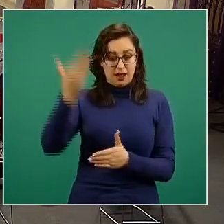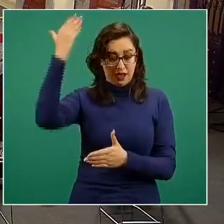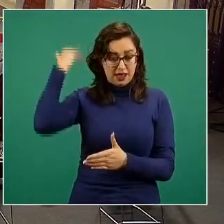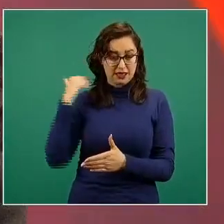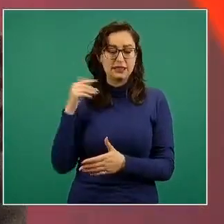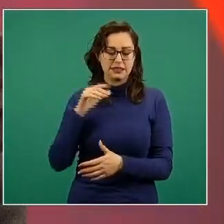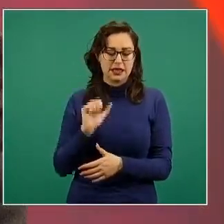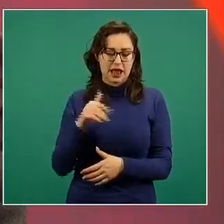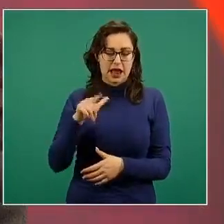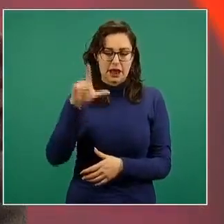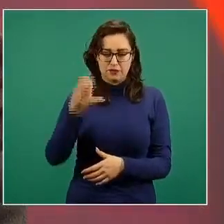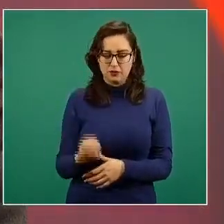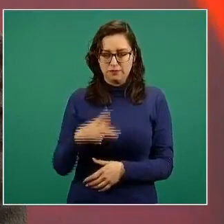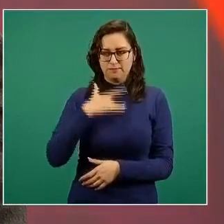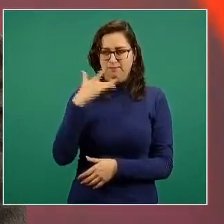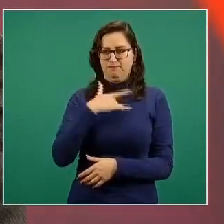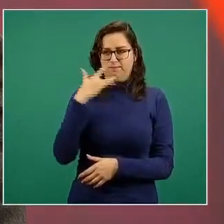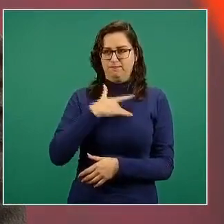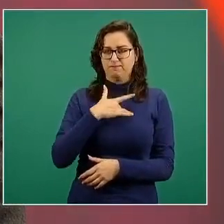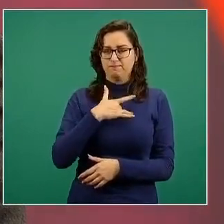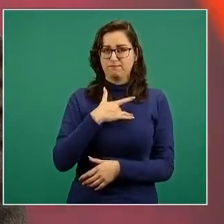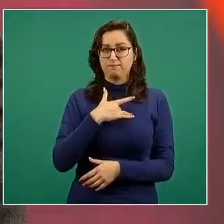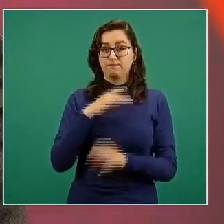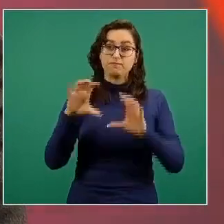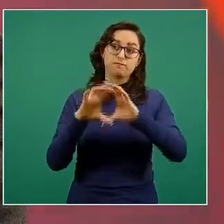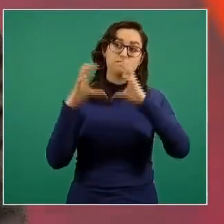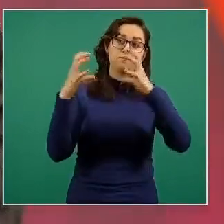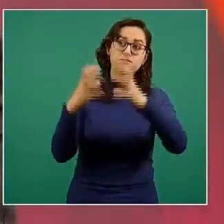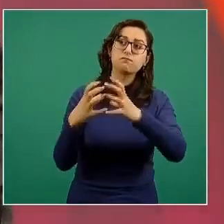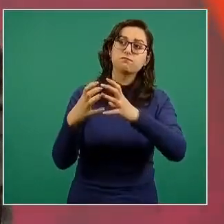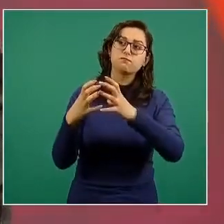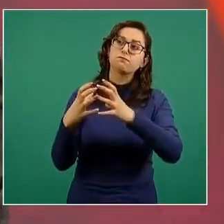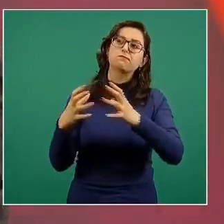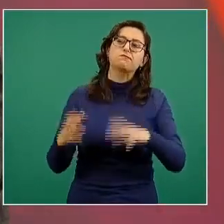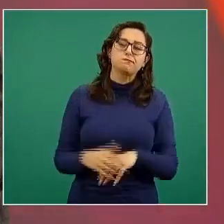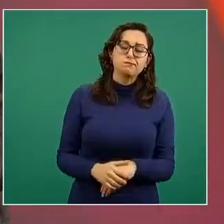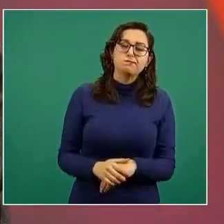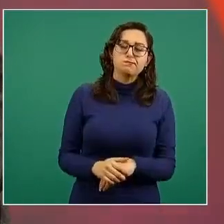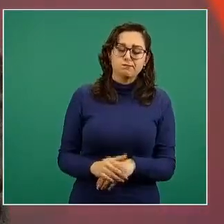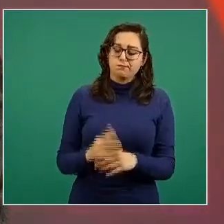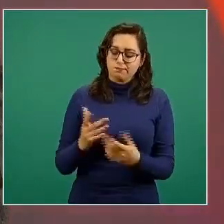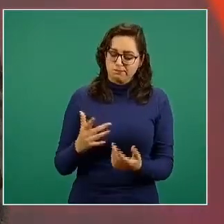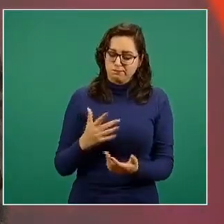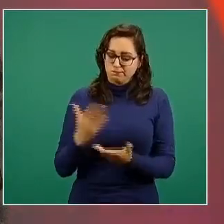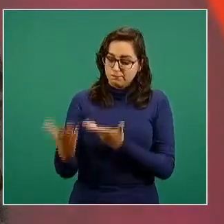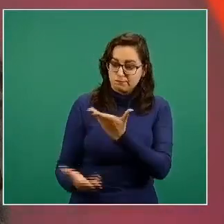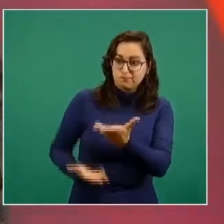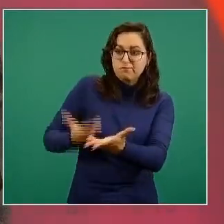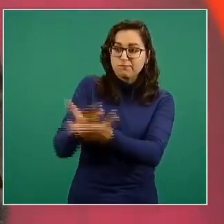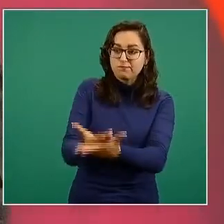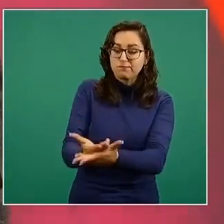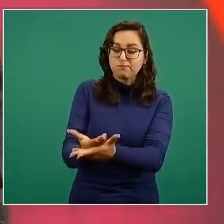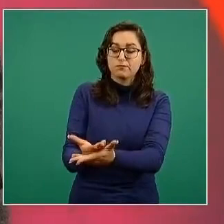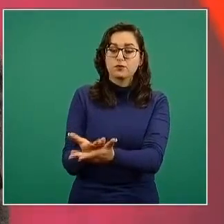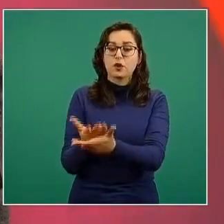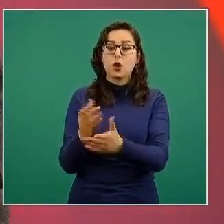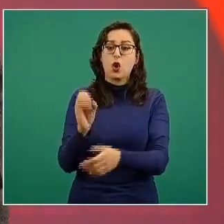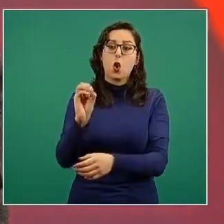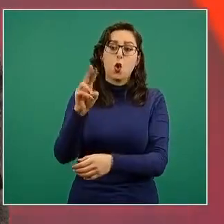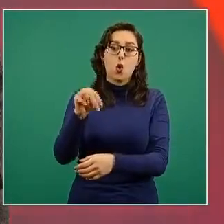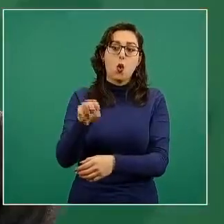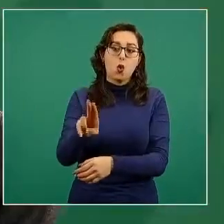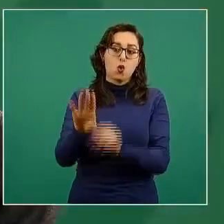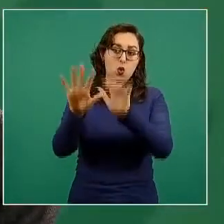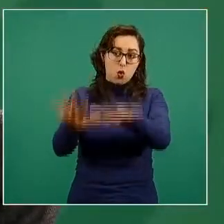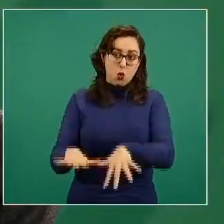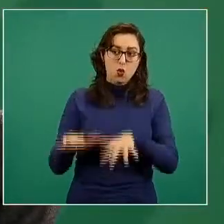quien tomó la iniciativa en el mundo y presentó una propuesta de resolución ante la Organización